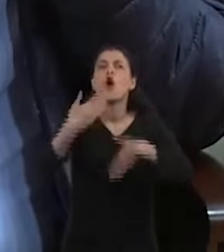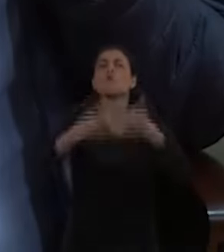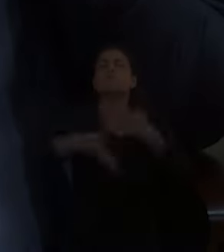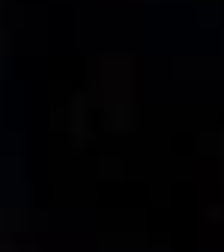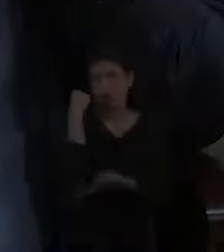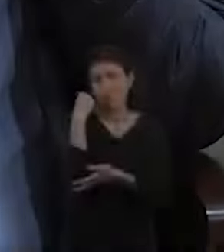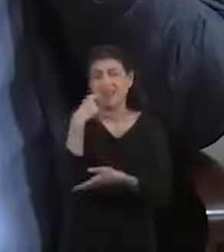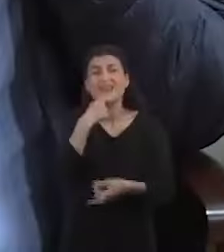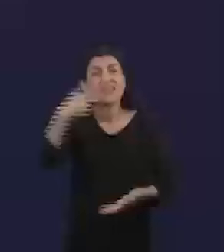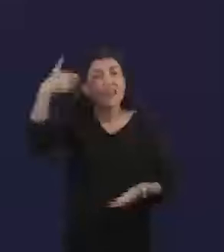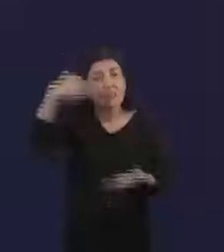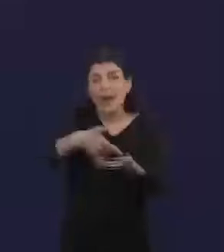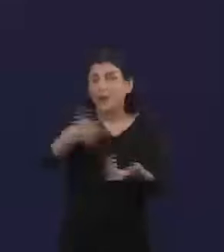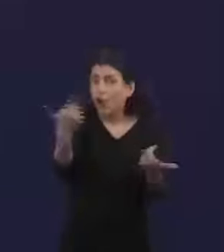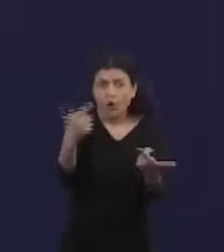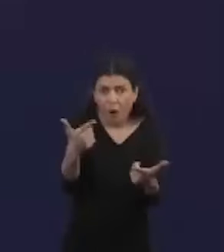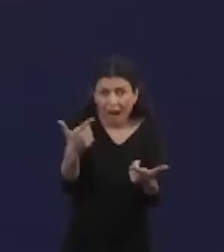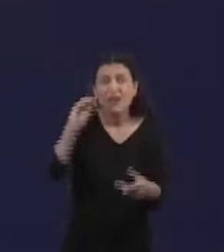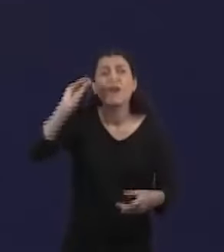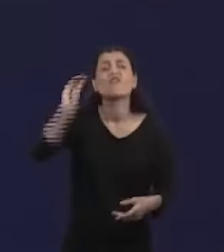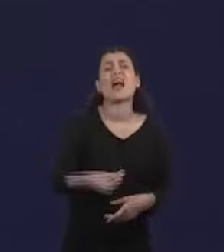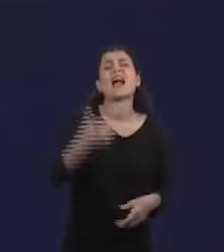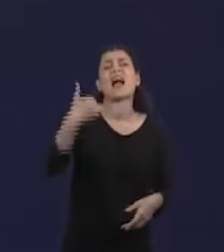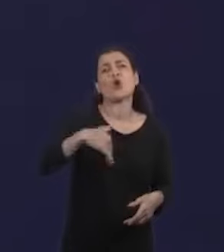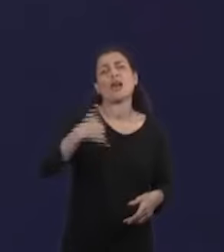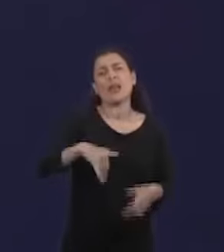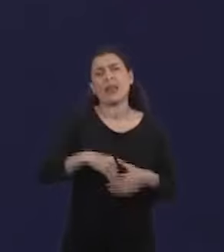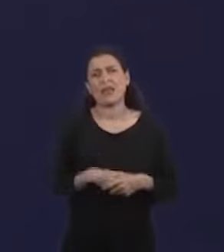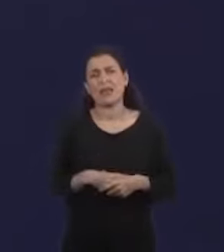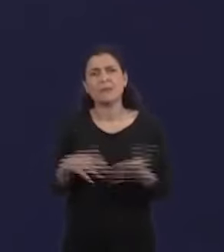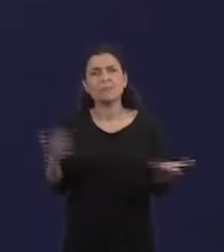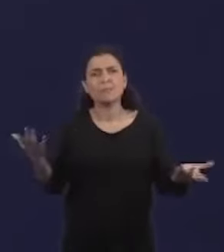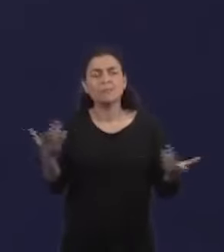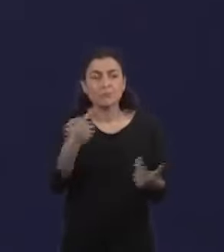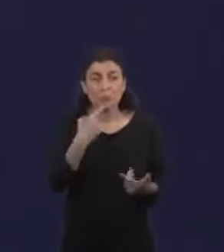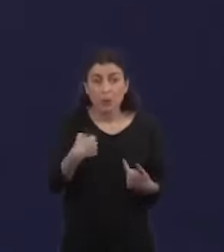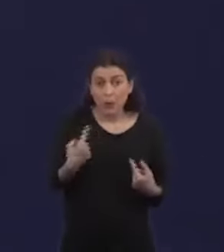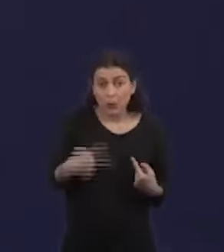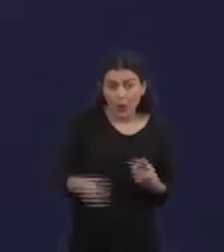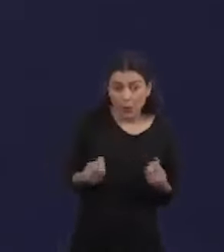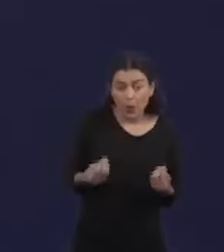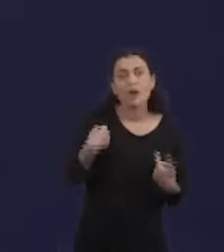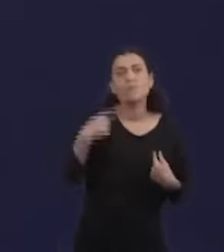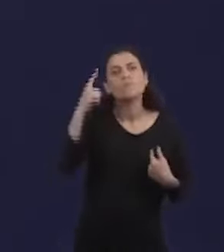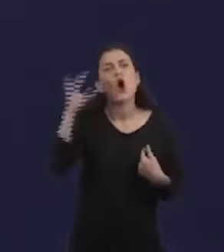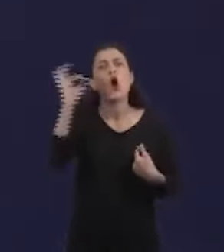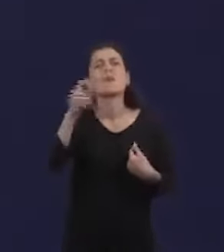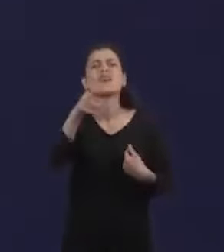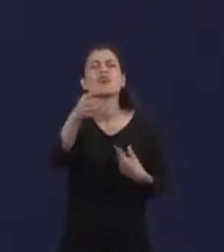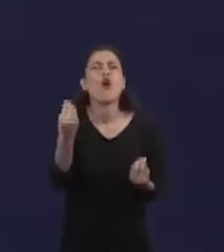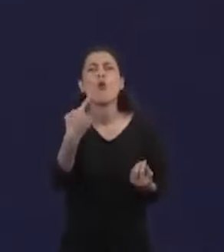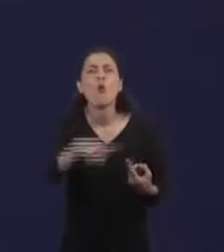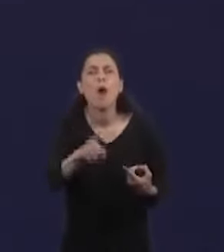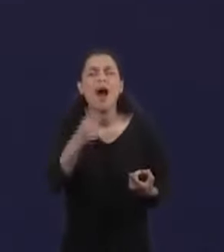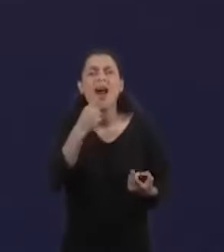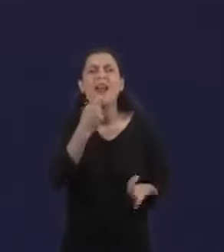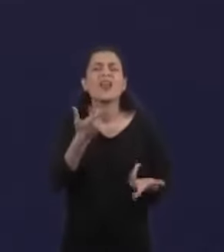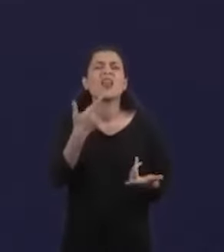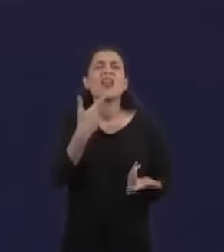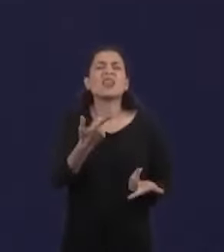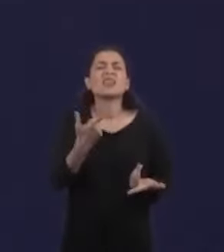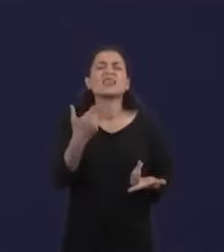esto se cae y Cuál es la pregunta Tu impresión acerca de la debilidad que muestra que muestra